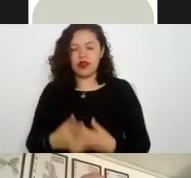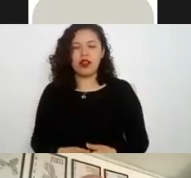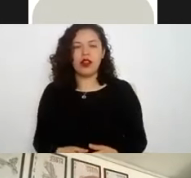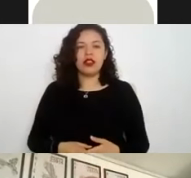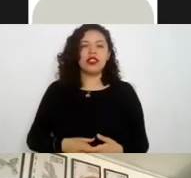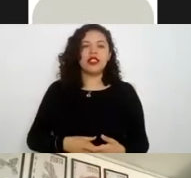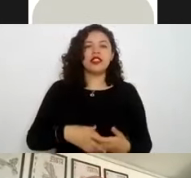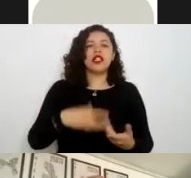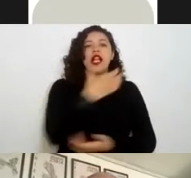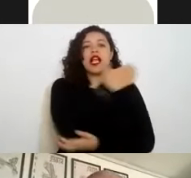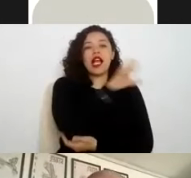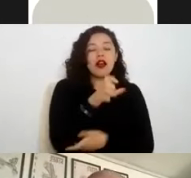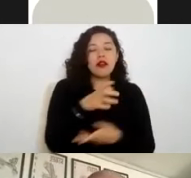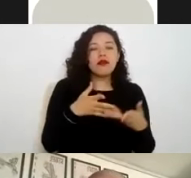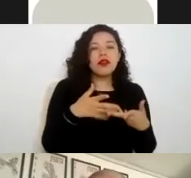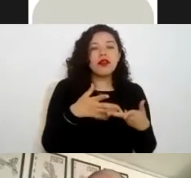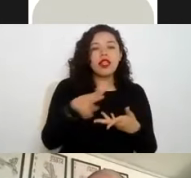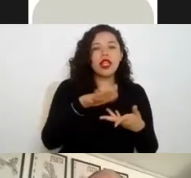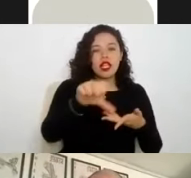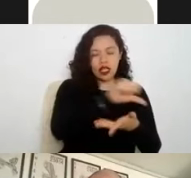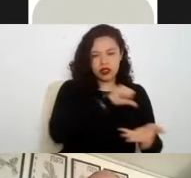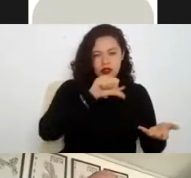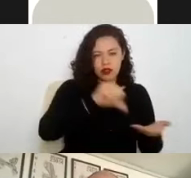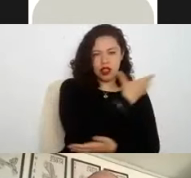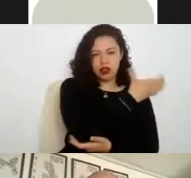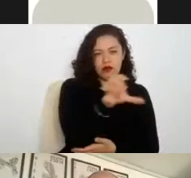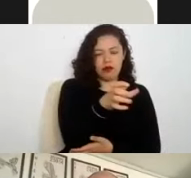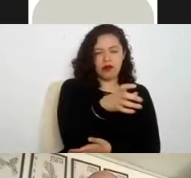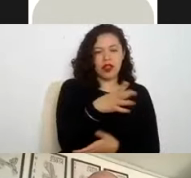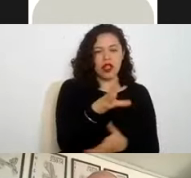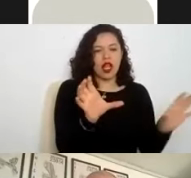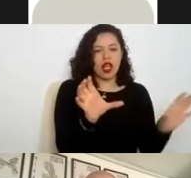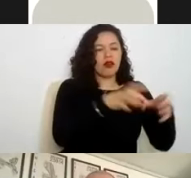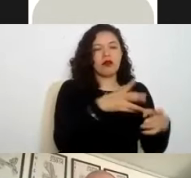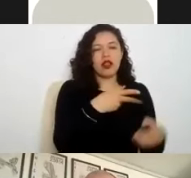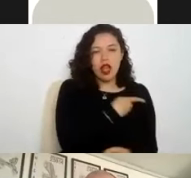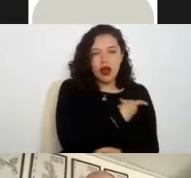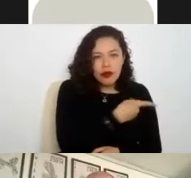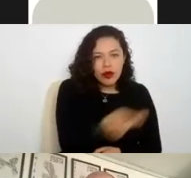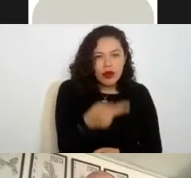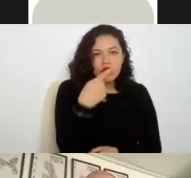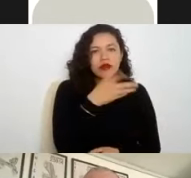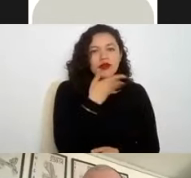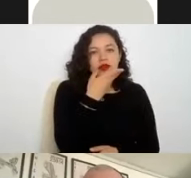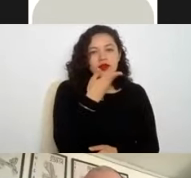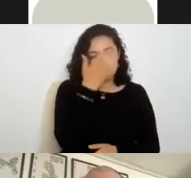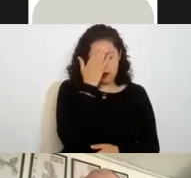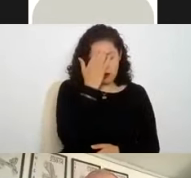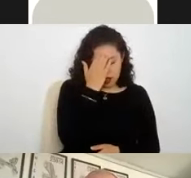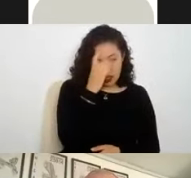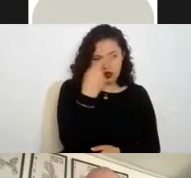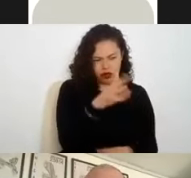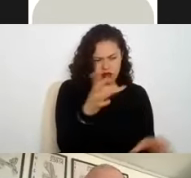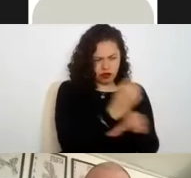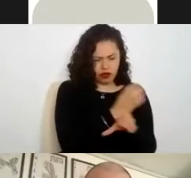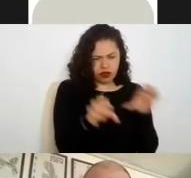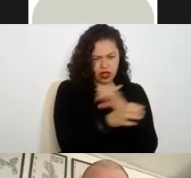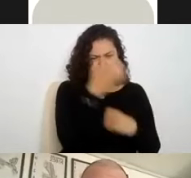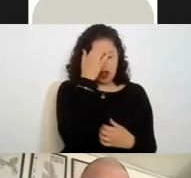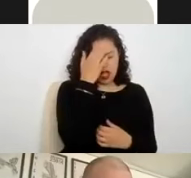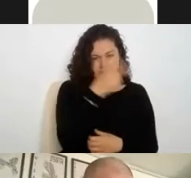comunidades marginadas, comunidades muy pobres, en donde les decíamos, pues bueno, hay que conocer sus hábitos, hay que conocer lo que están haciendo, hay que